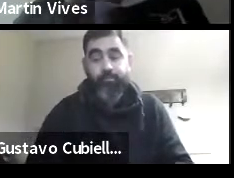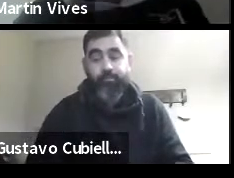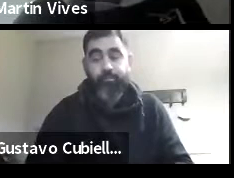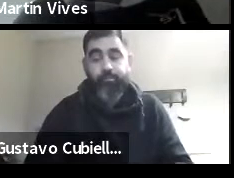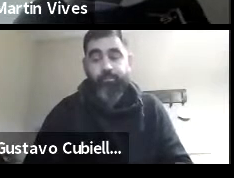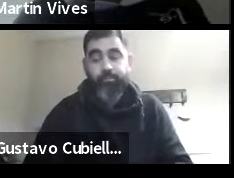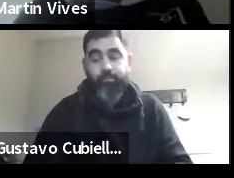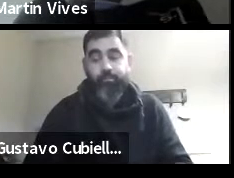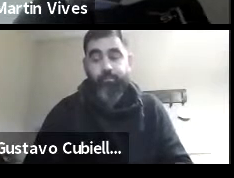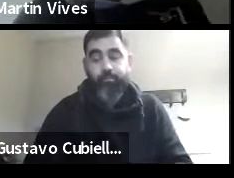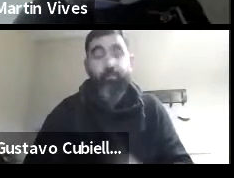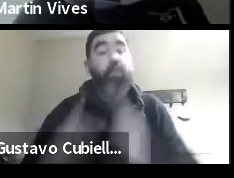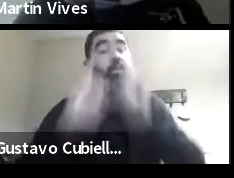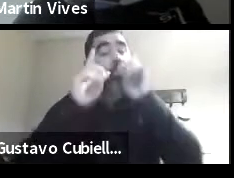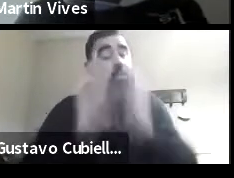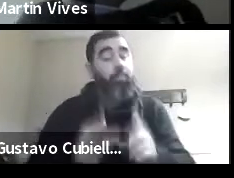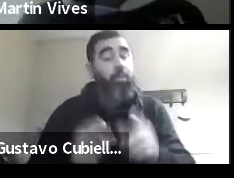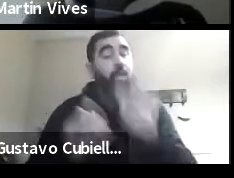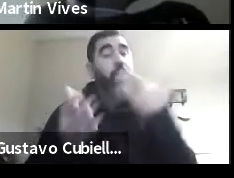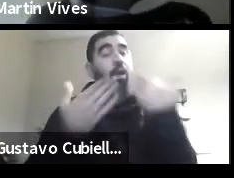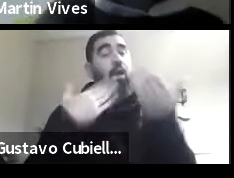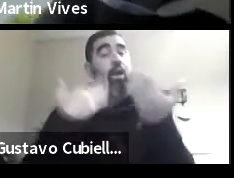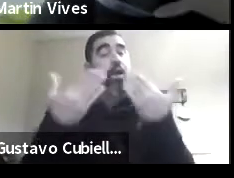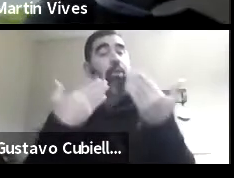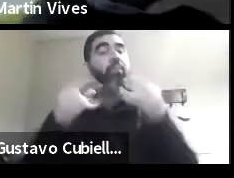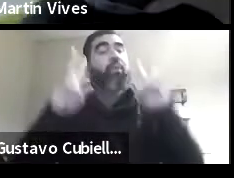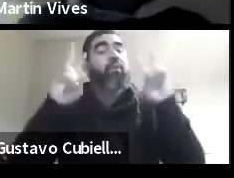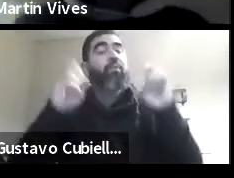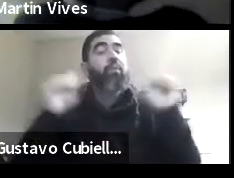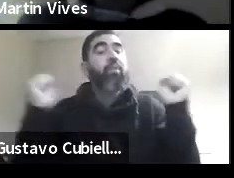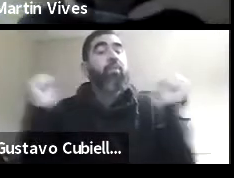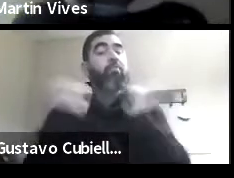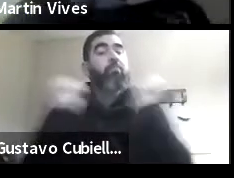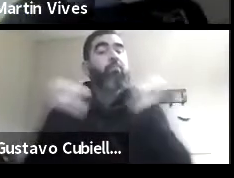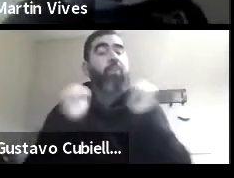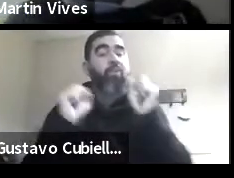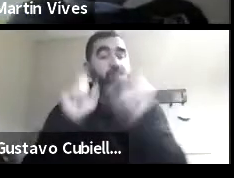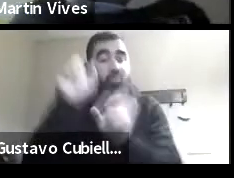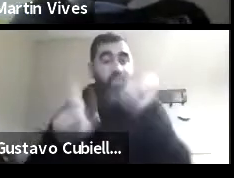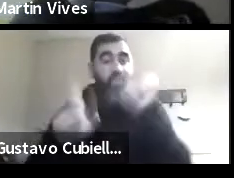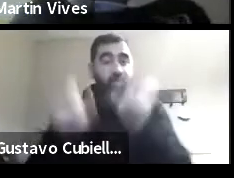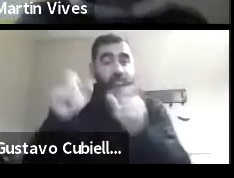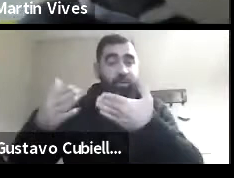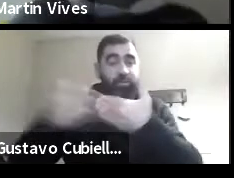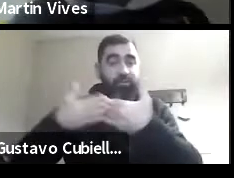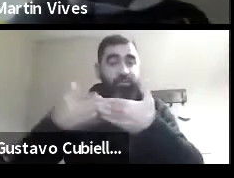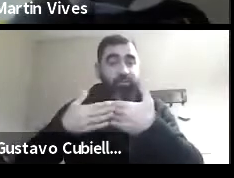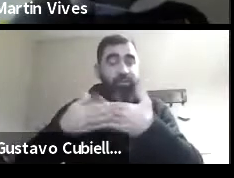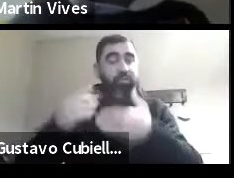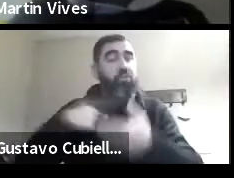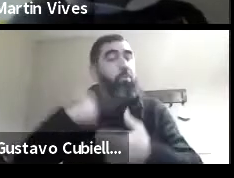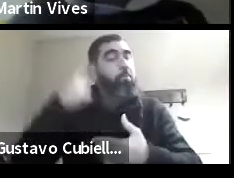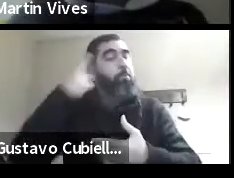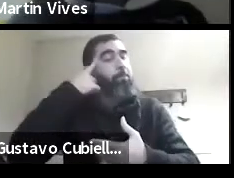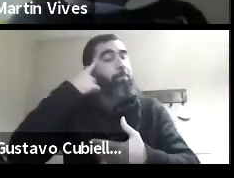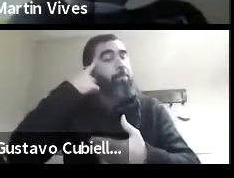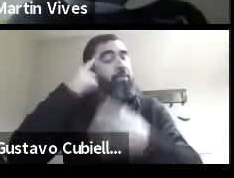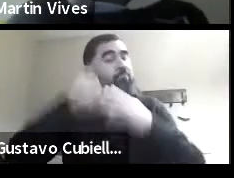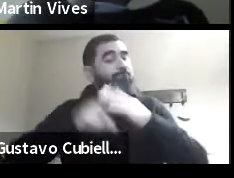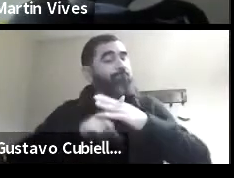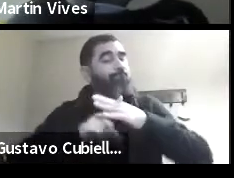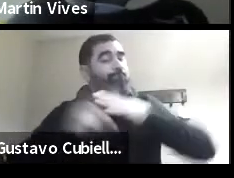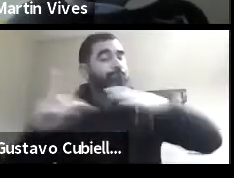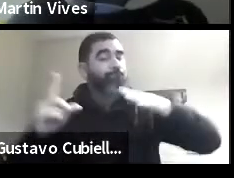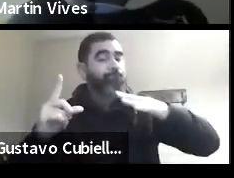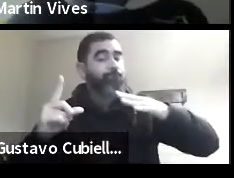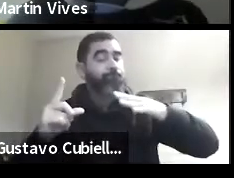En realidad recién hablaba también de los temores de los allegados y pensaba en esto de la exclusión que tiene que